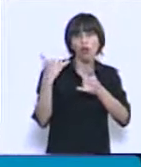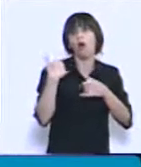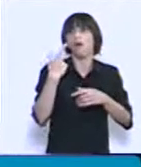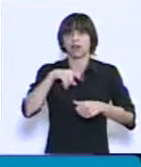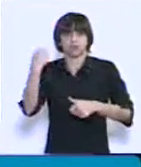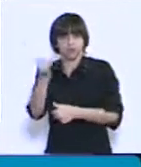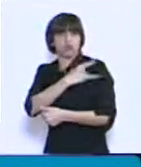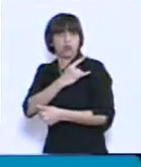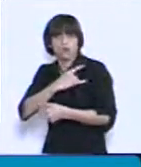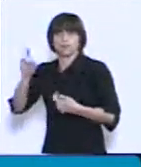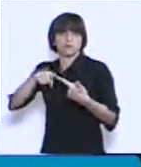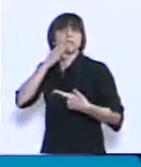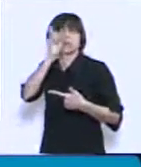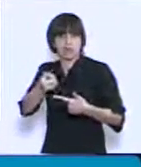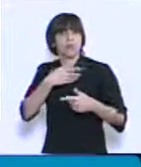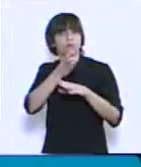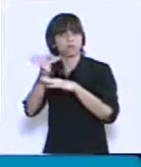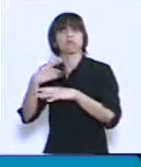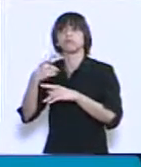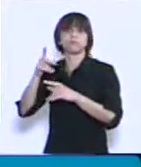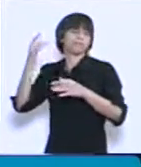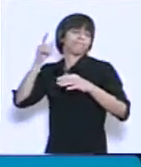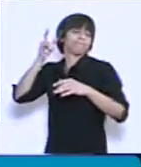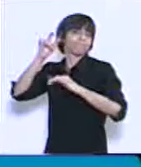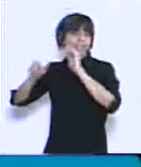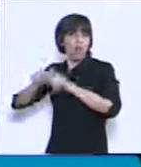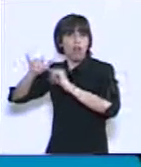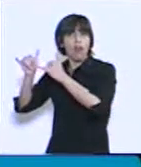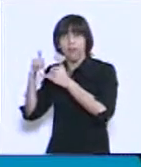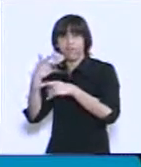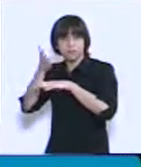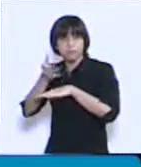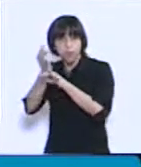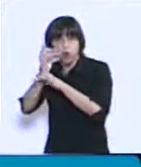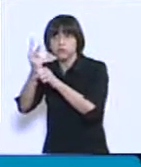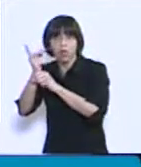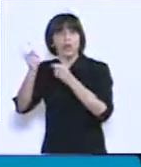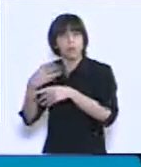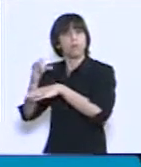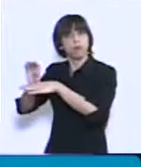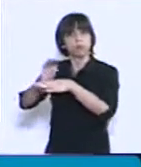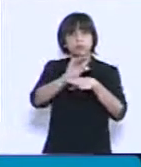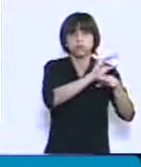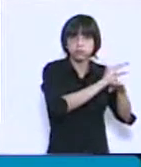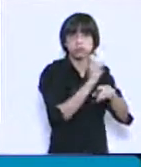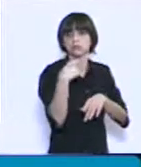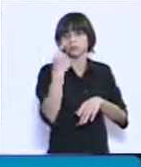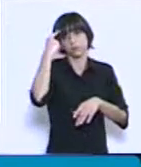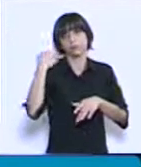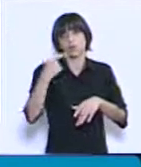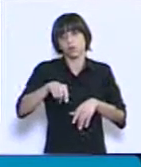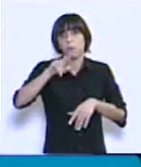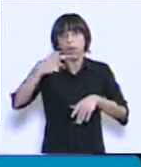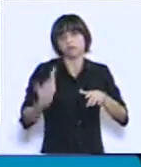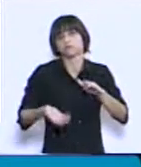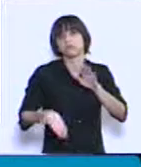cursos, 29 secundarias. A nuestro entender, debiera incluirse el ingreso Progresar